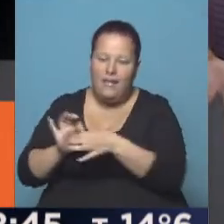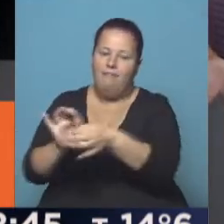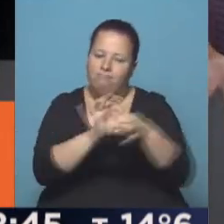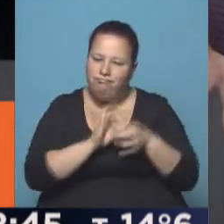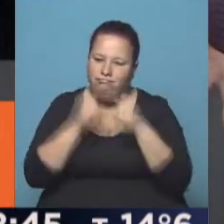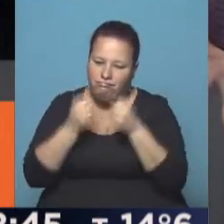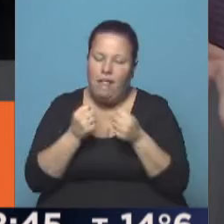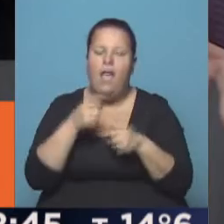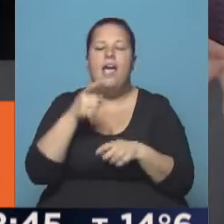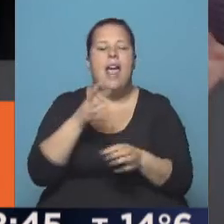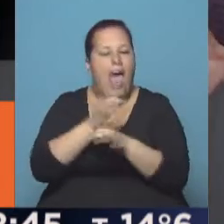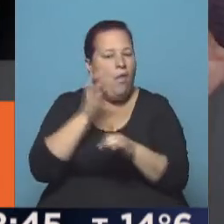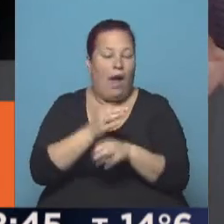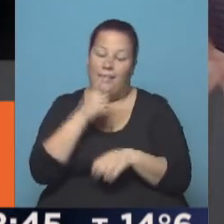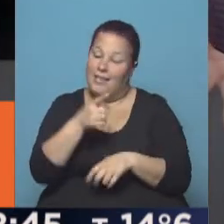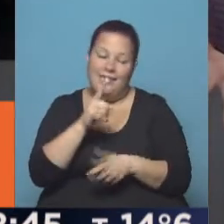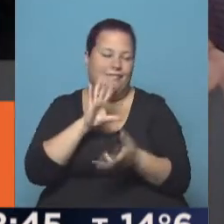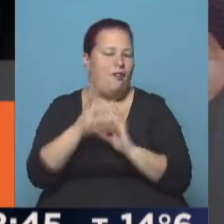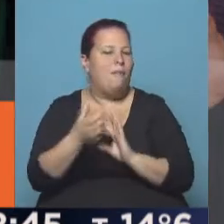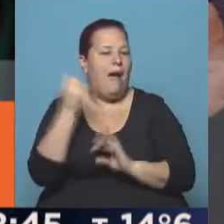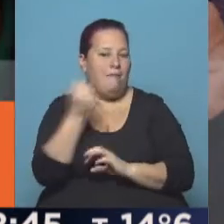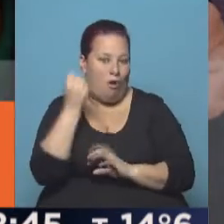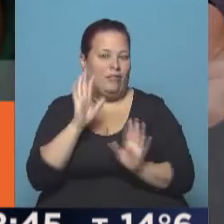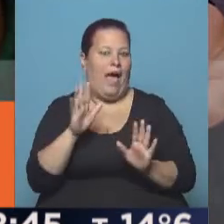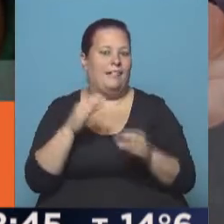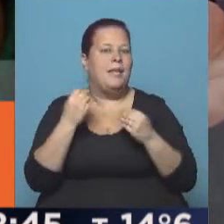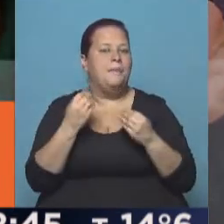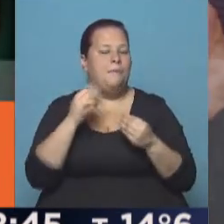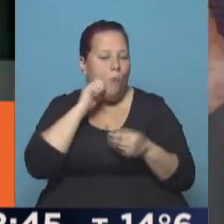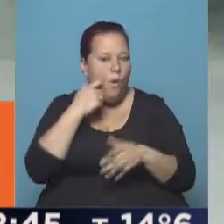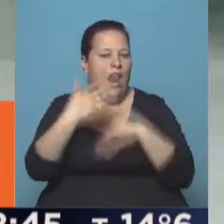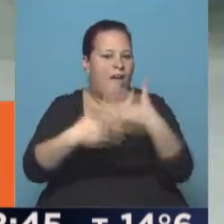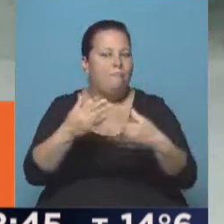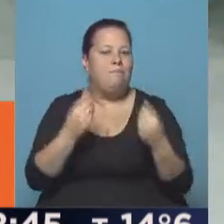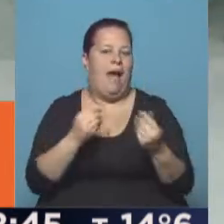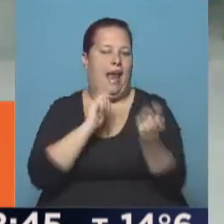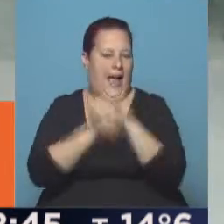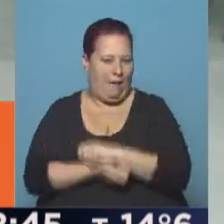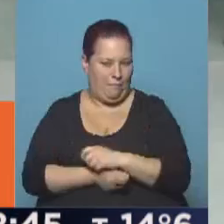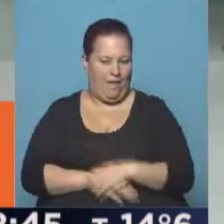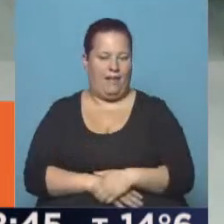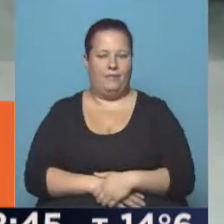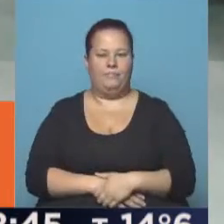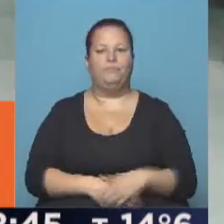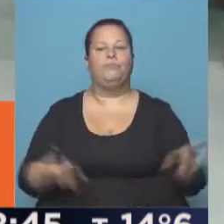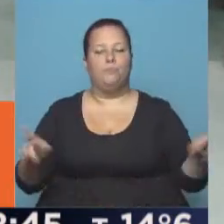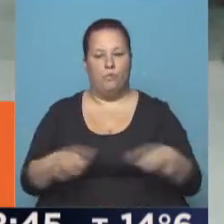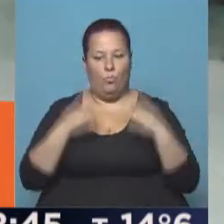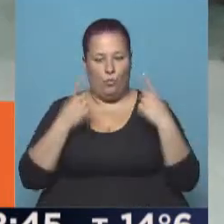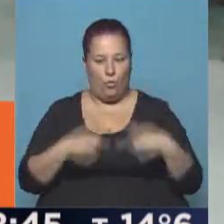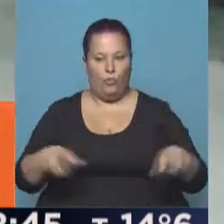sólida, y la educación es una buena herramienta, un buen camino para transformarla.